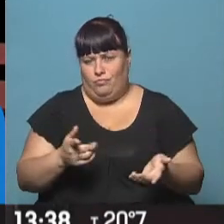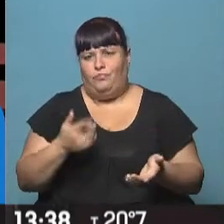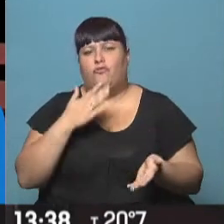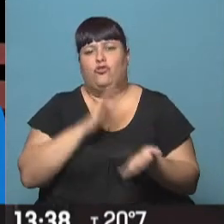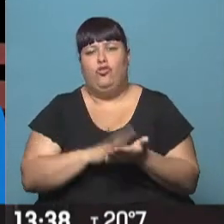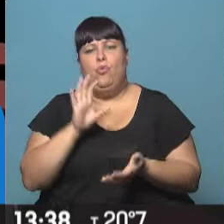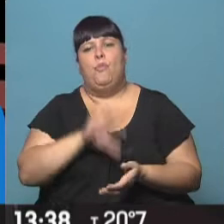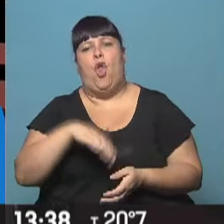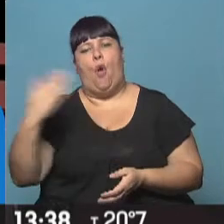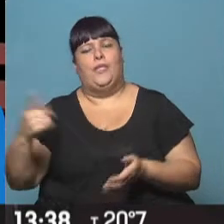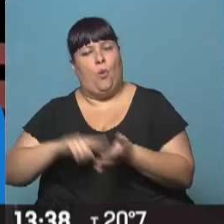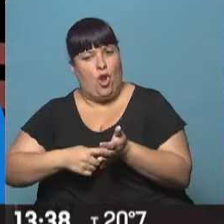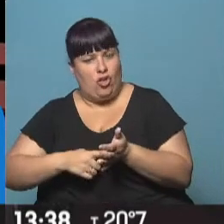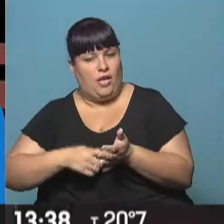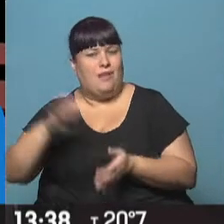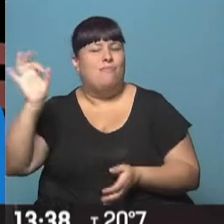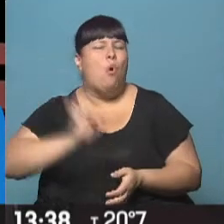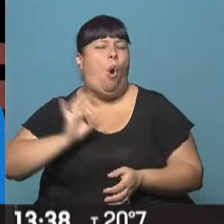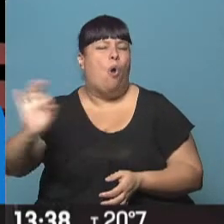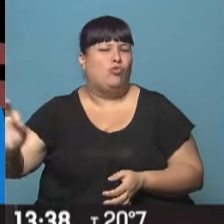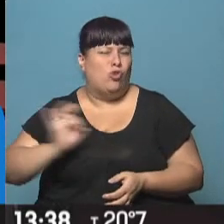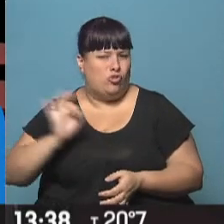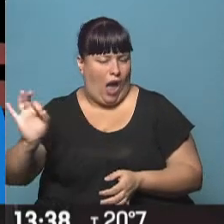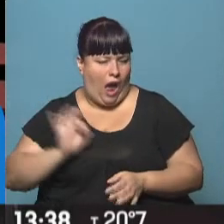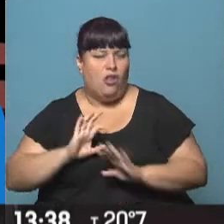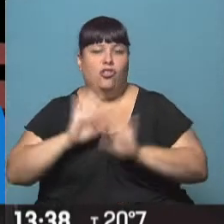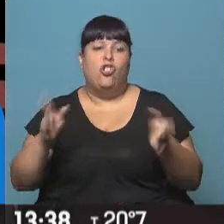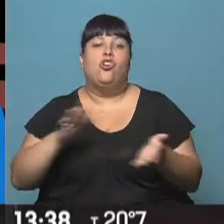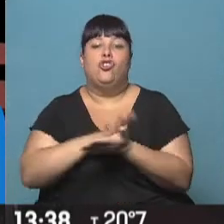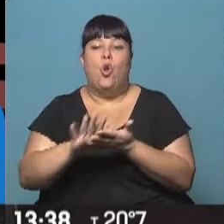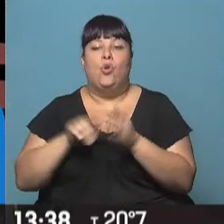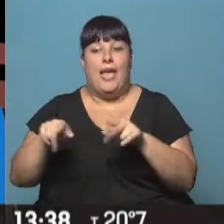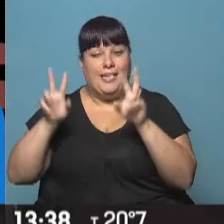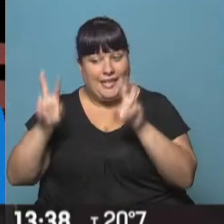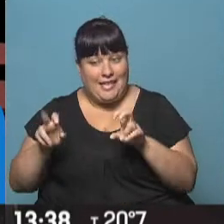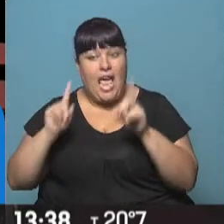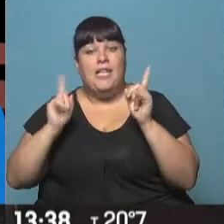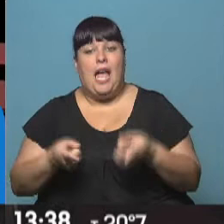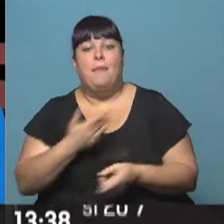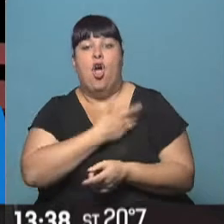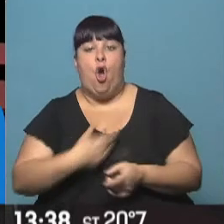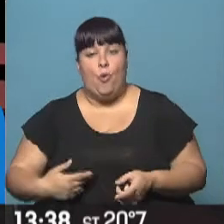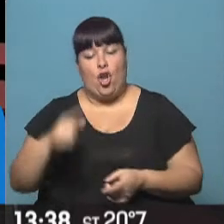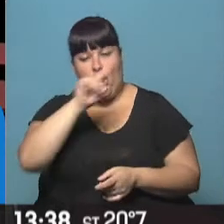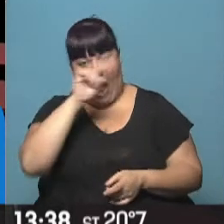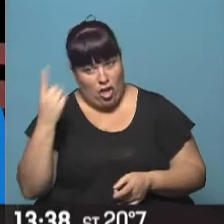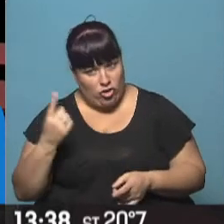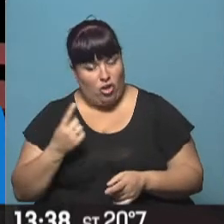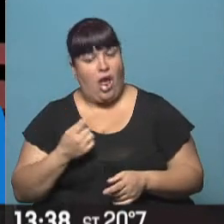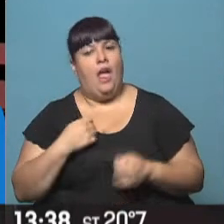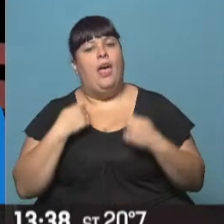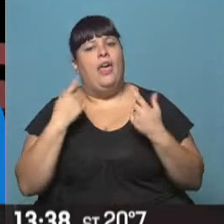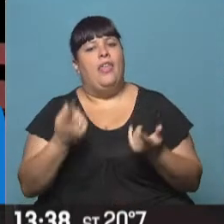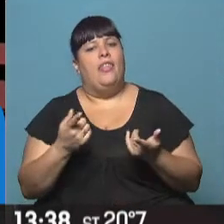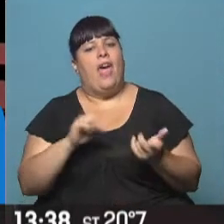la provincia de Buenos Aires por décadas. Así que resolver ese tema y la actitud del Gobierno Nacional de producir